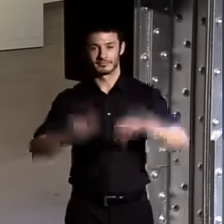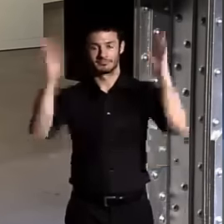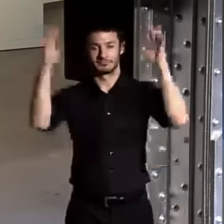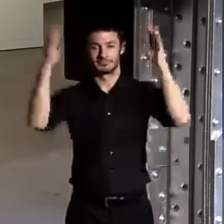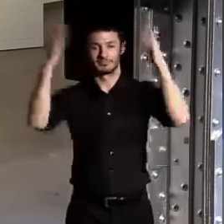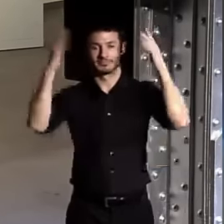gracias